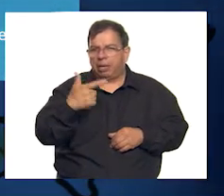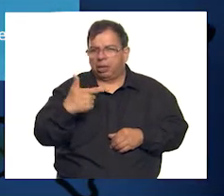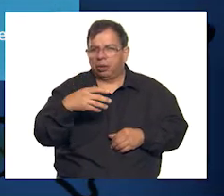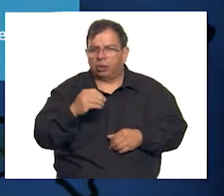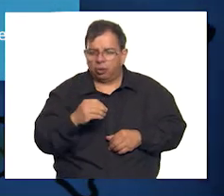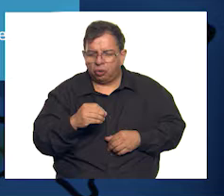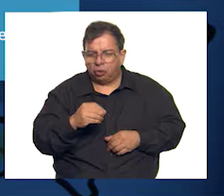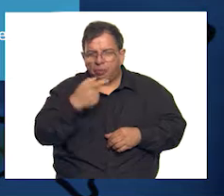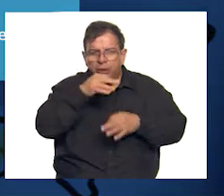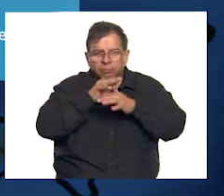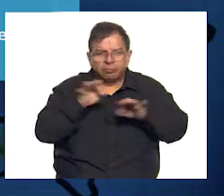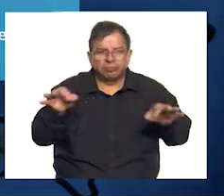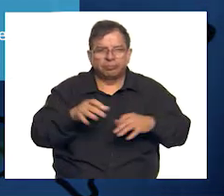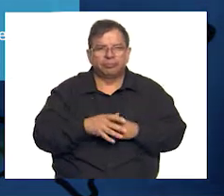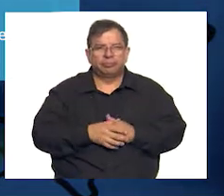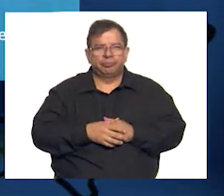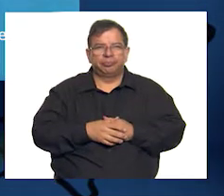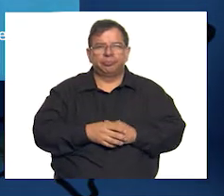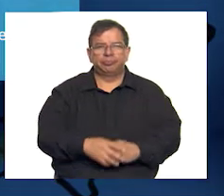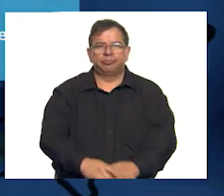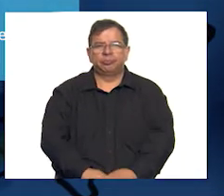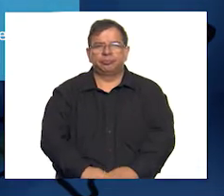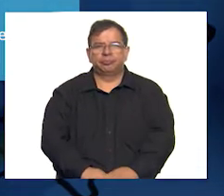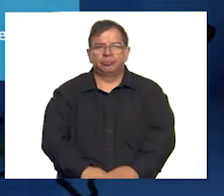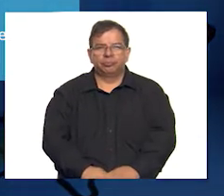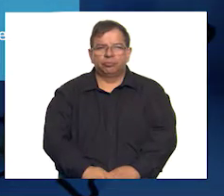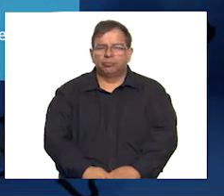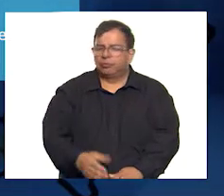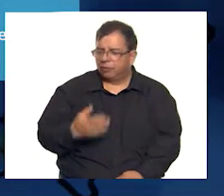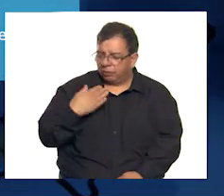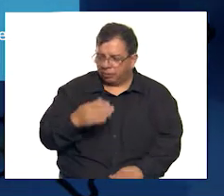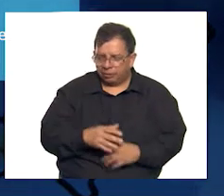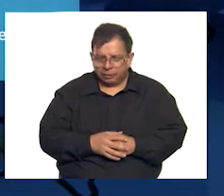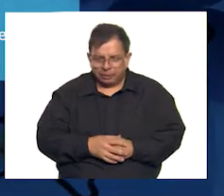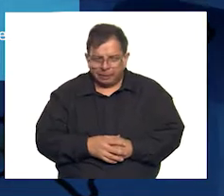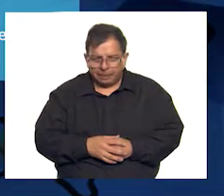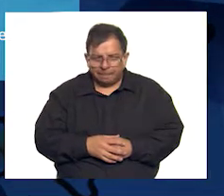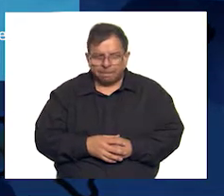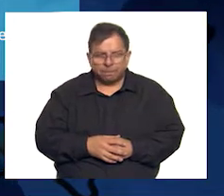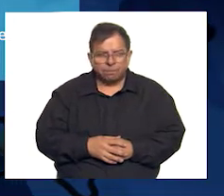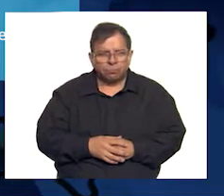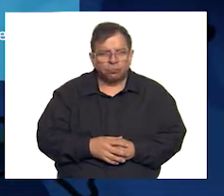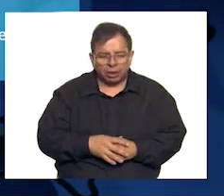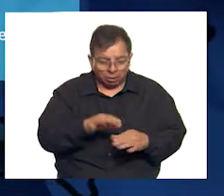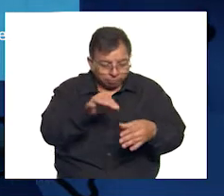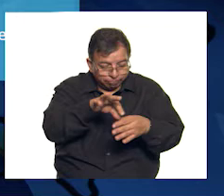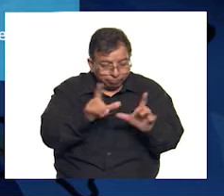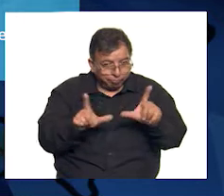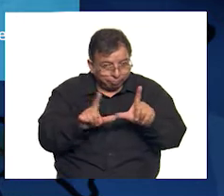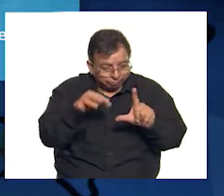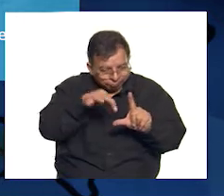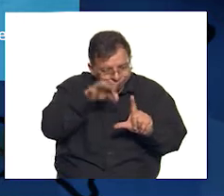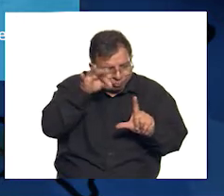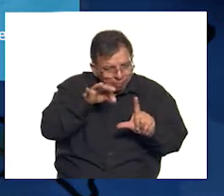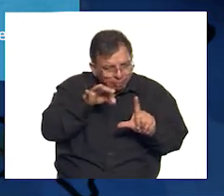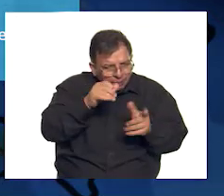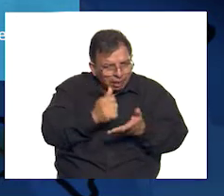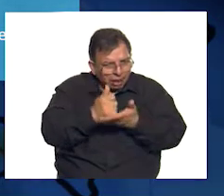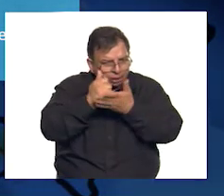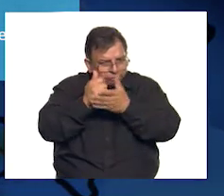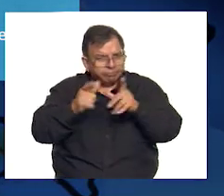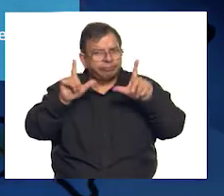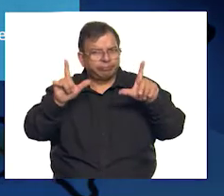para difundirlo. Muy bien, María. Utilizaste de forma adecuada tu ficha para guiar la elaboración de tu